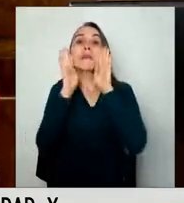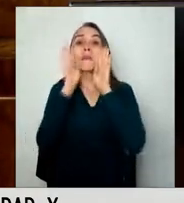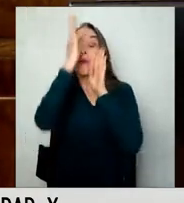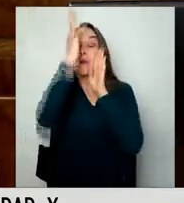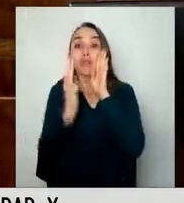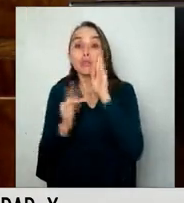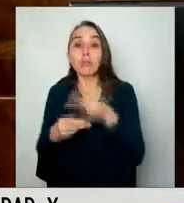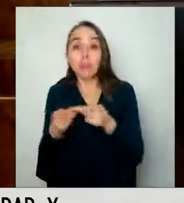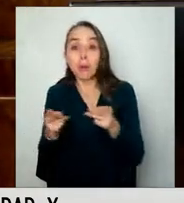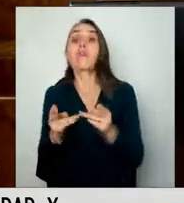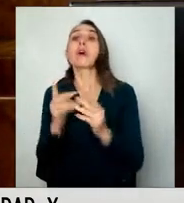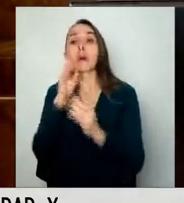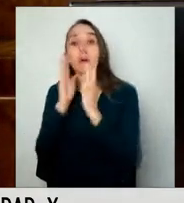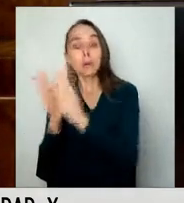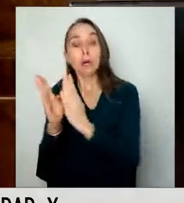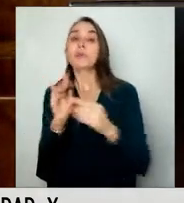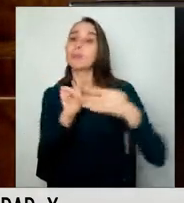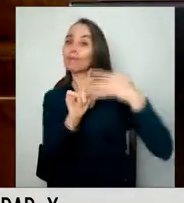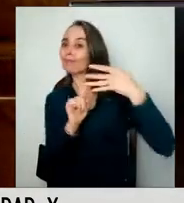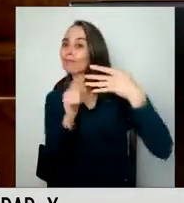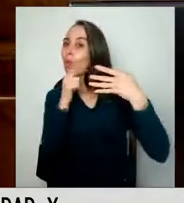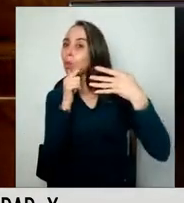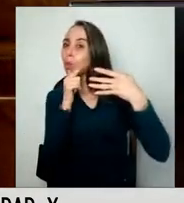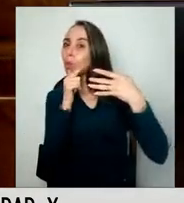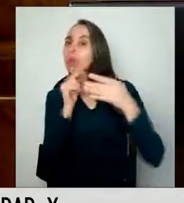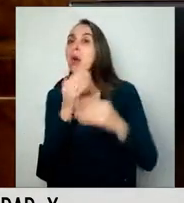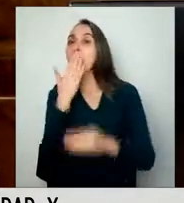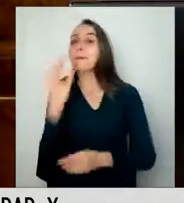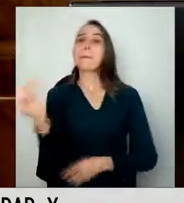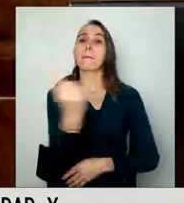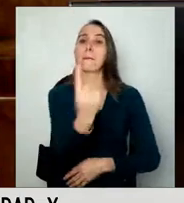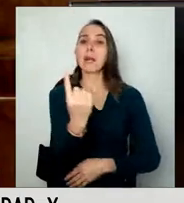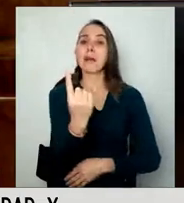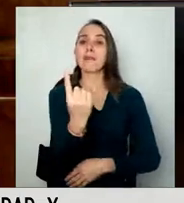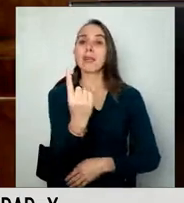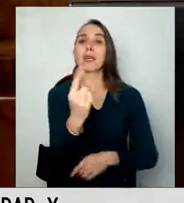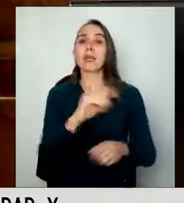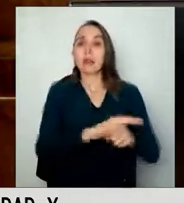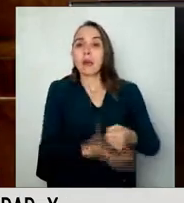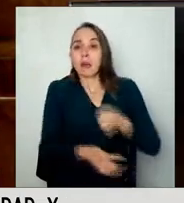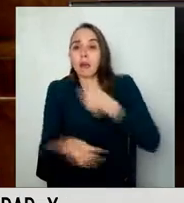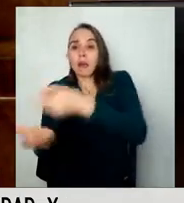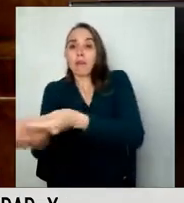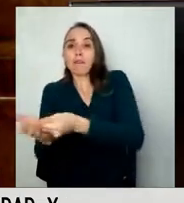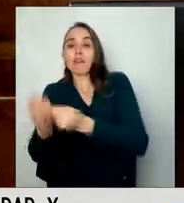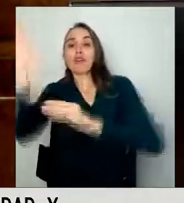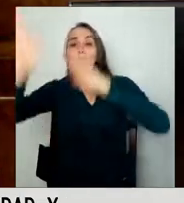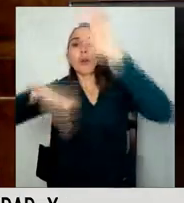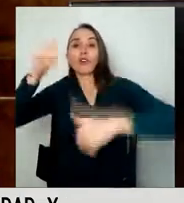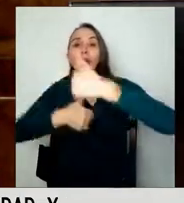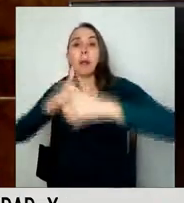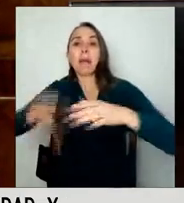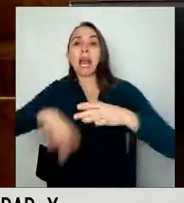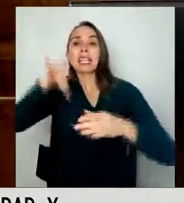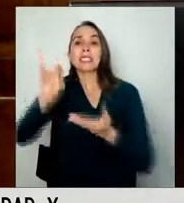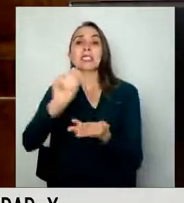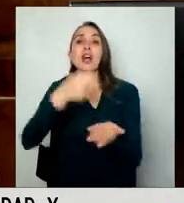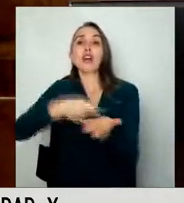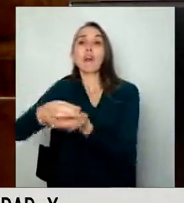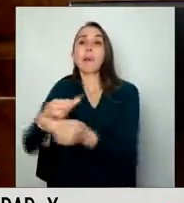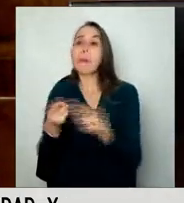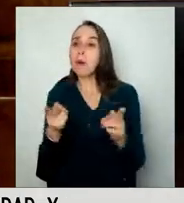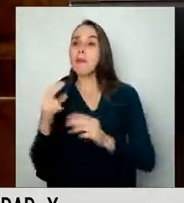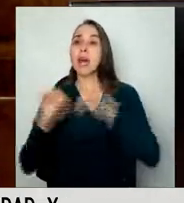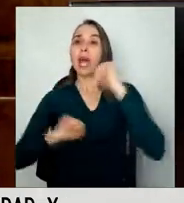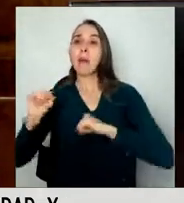aprensiones respecto a por ejemplo que se debe dar preferencia en la asignaciones de las licitaciones a la empresas que